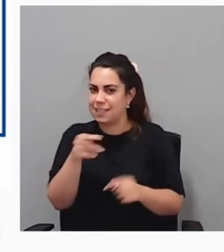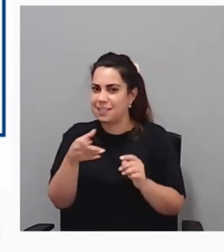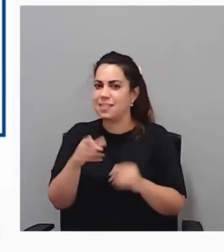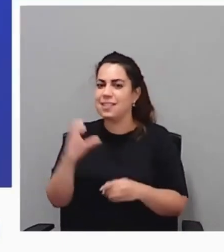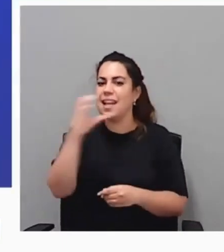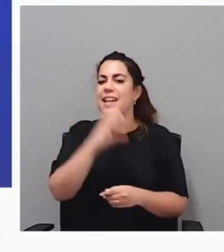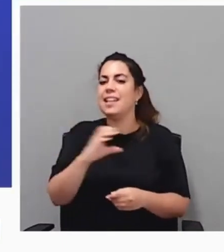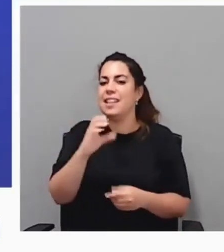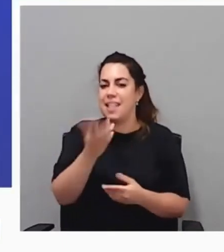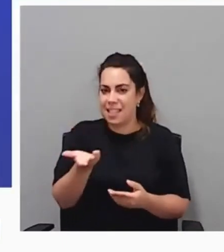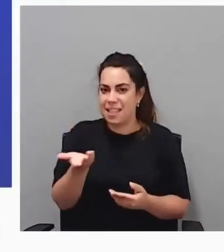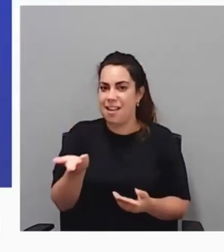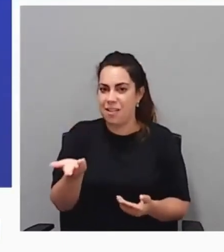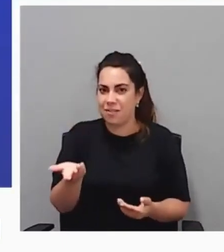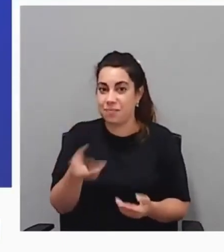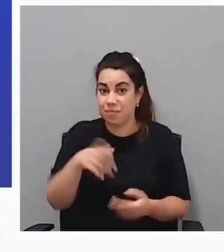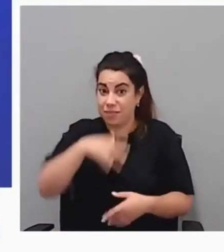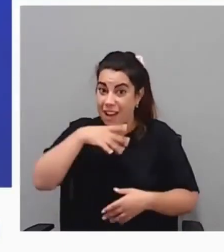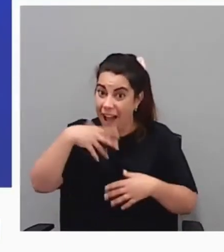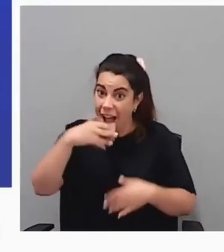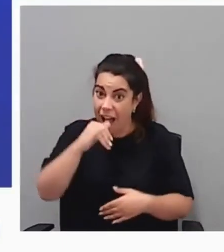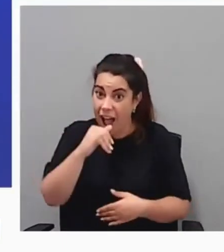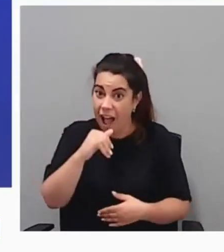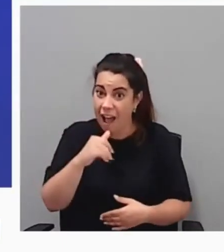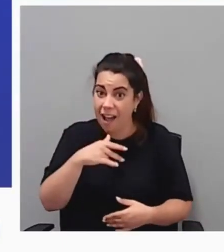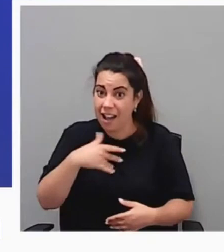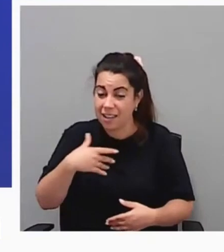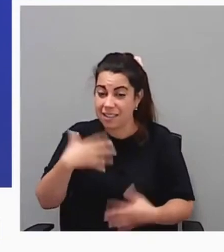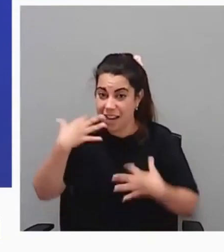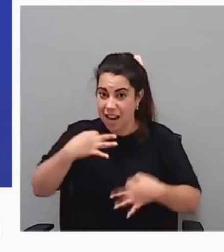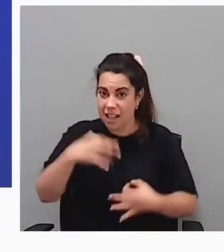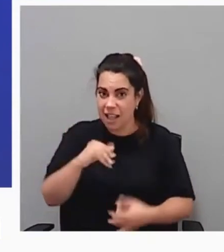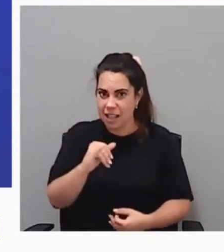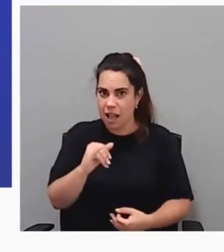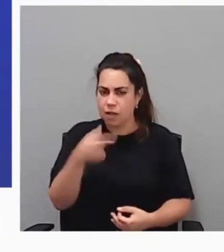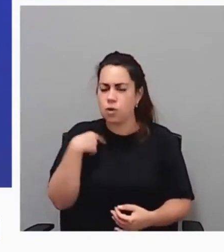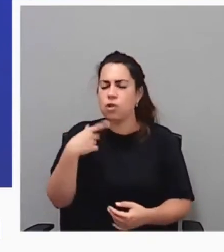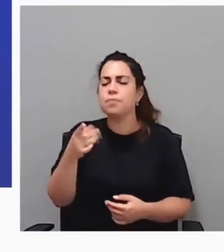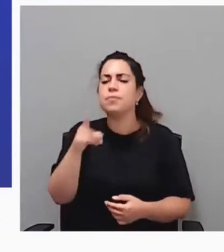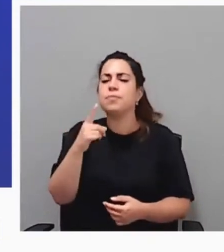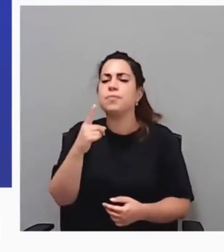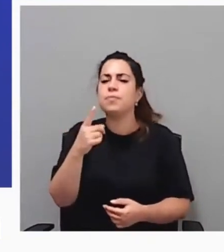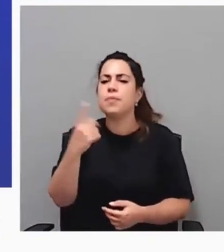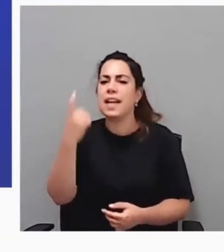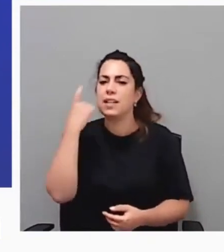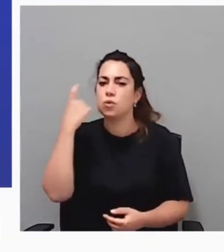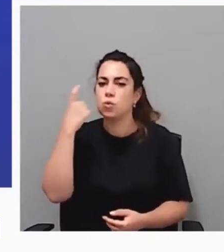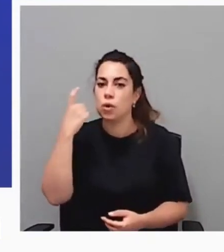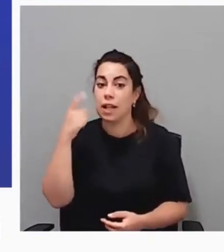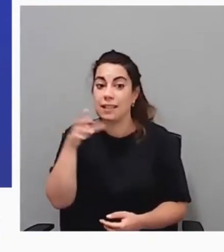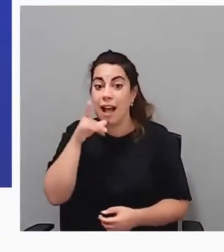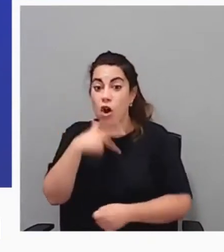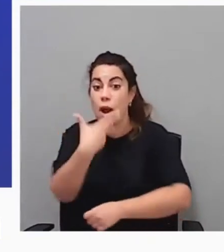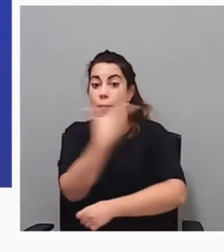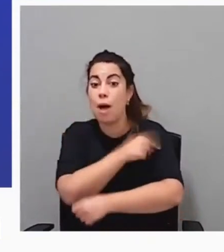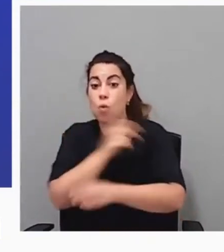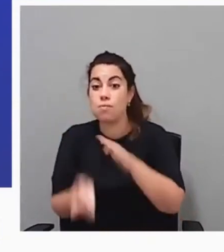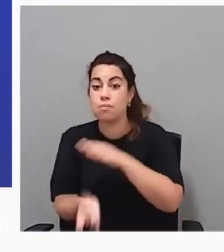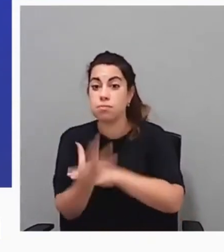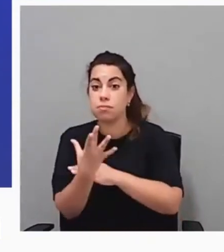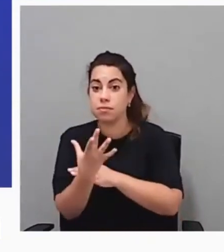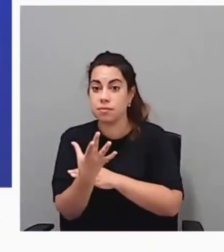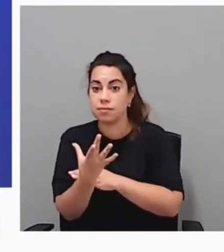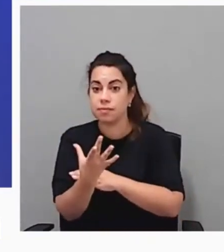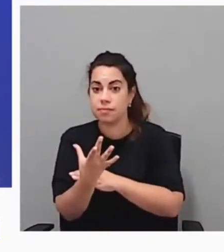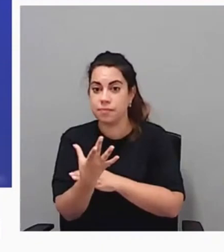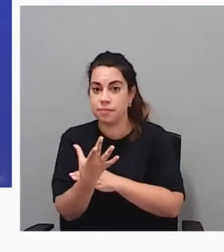Y esto ya existe en la realidad. Uno de los estudiantes de David Baker ha creado una vacuna que